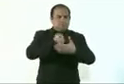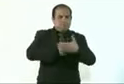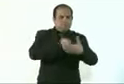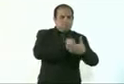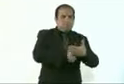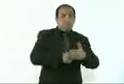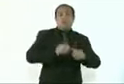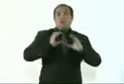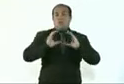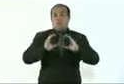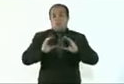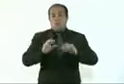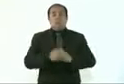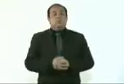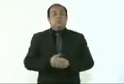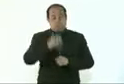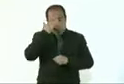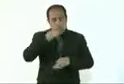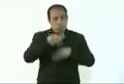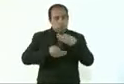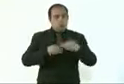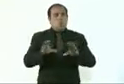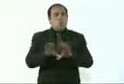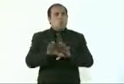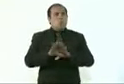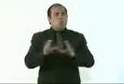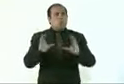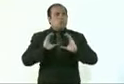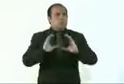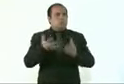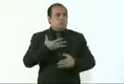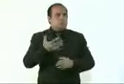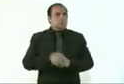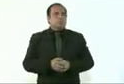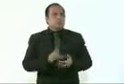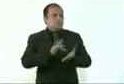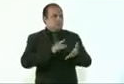y cuidarnos, que ya sabemos todos cómo cuidarnos. Muchas gracias.